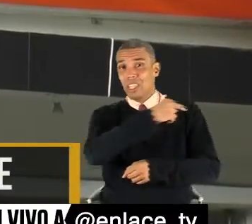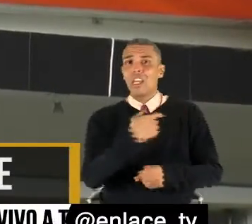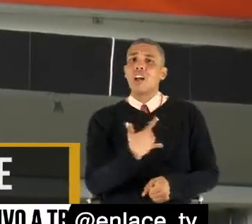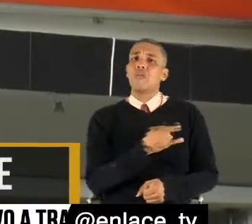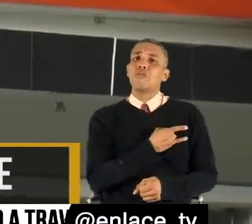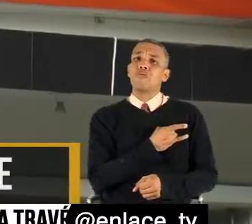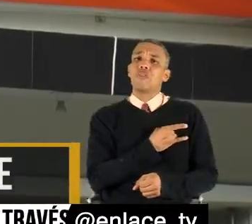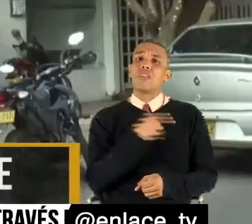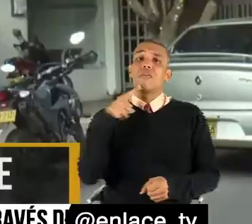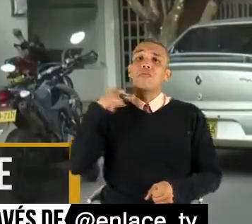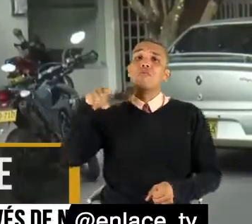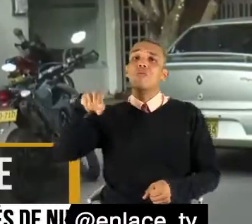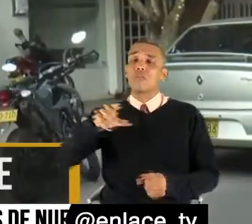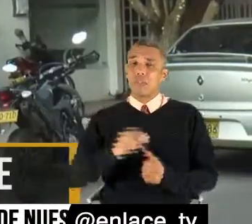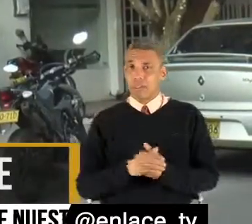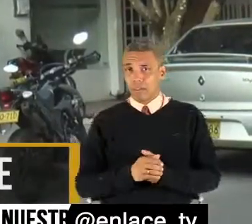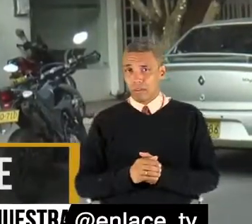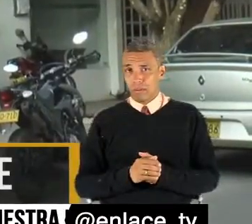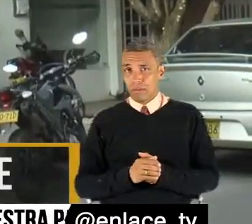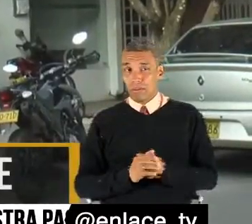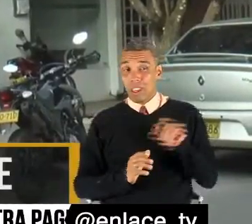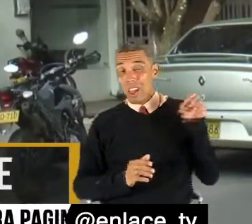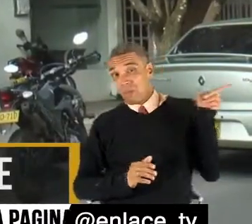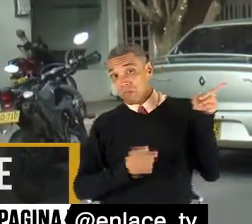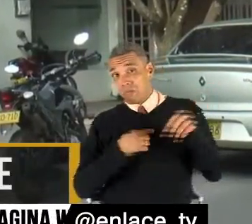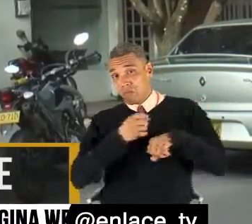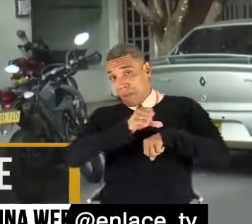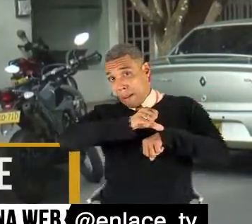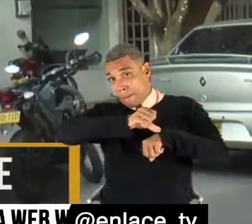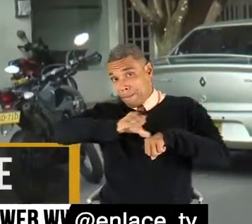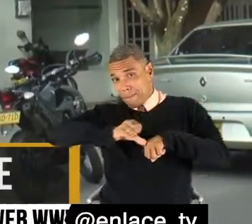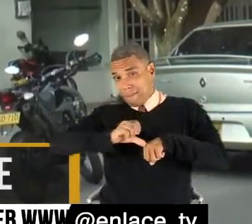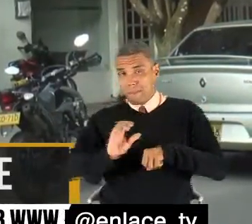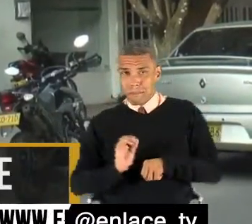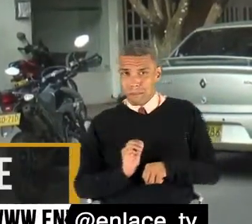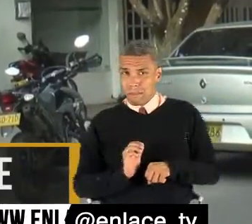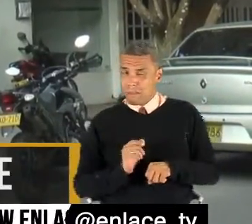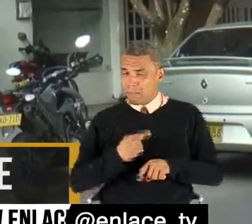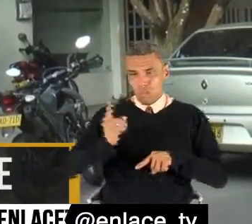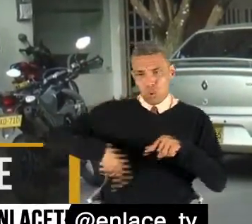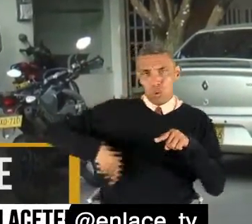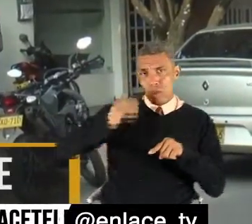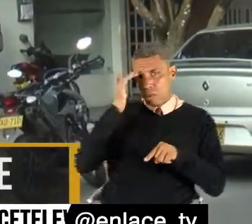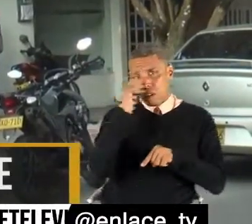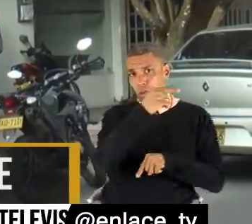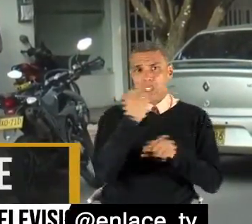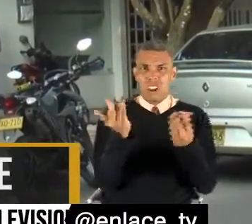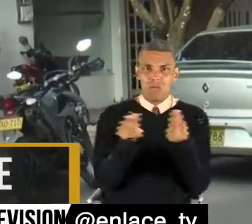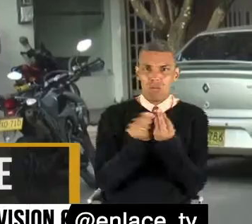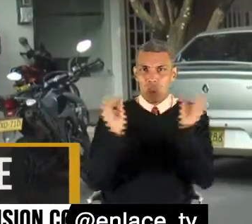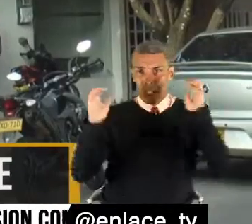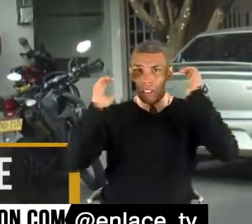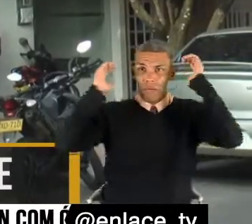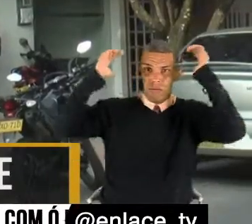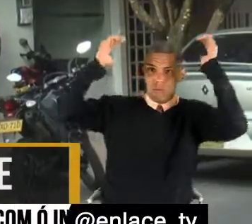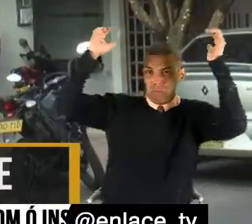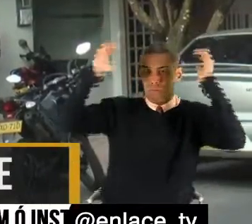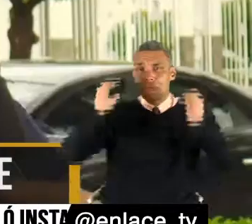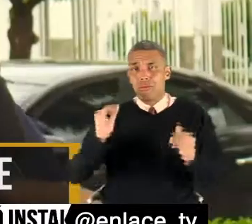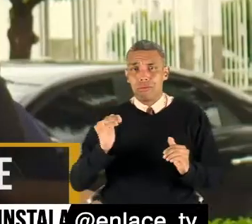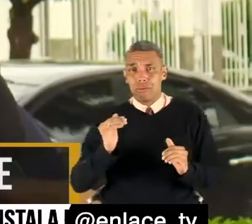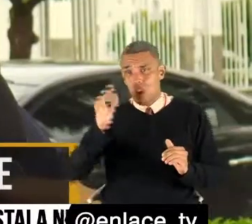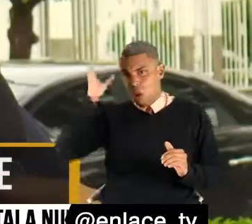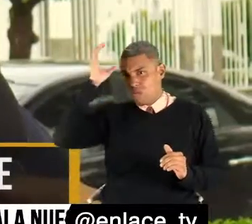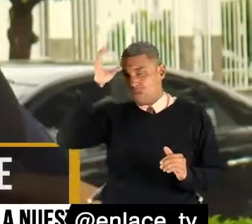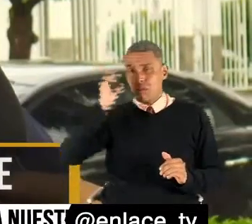Santander, dijo que allá no se podía operar porque no están los equipos ni el personal idóneo pues para operarlo,